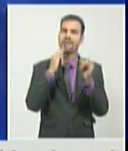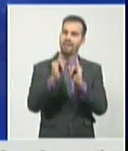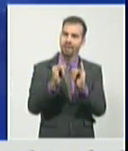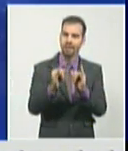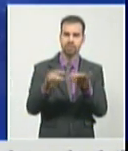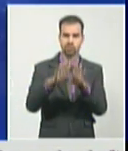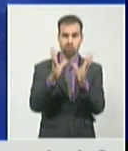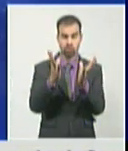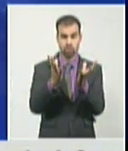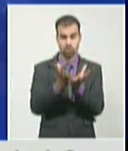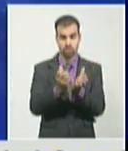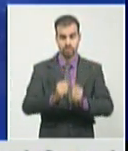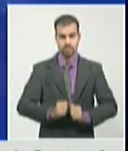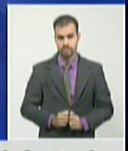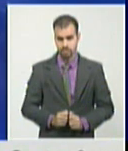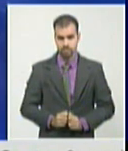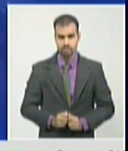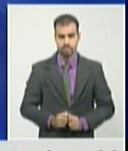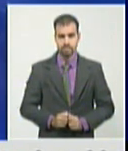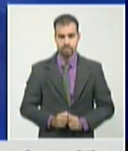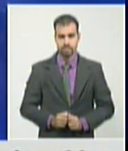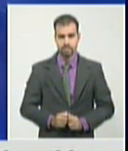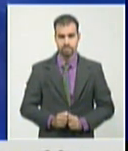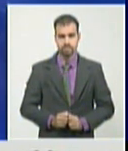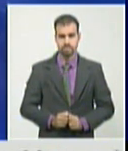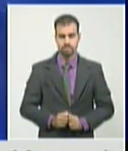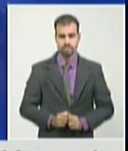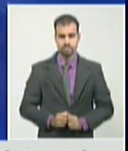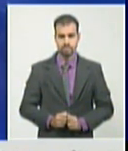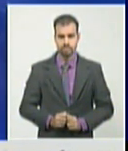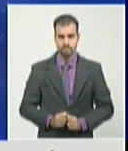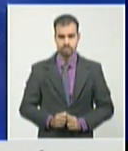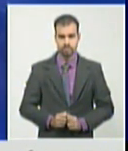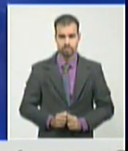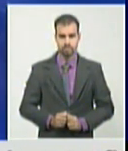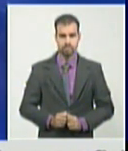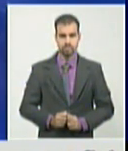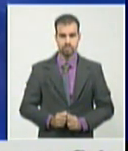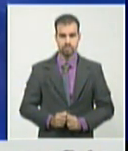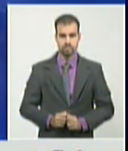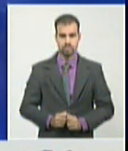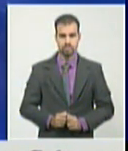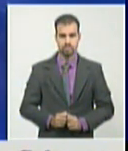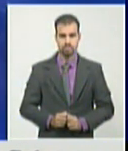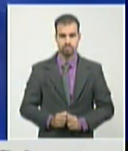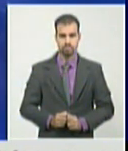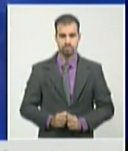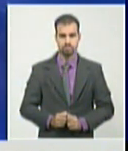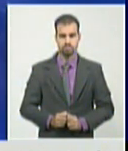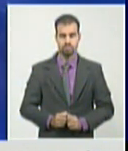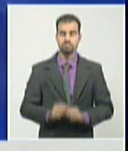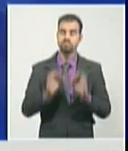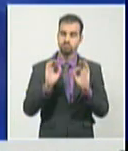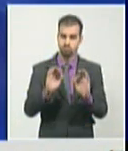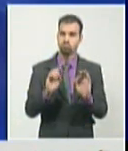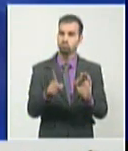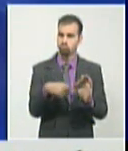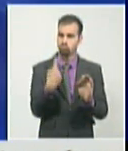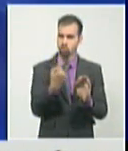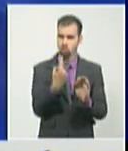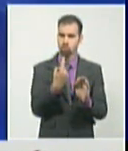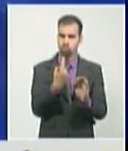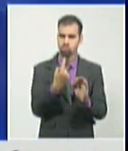que diariamente escucha la información y creo que se logra que ese